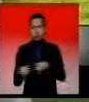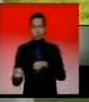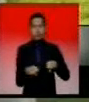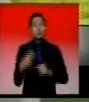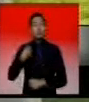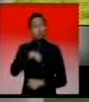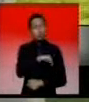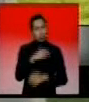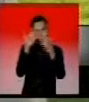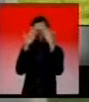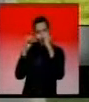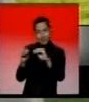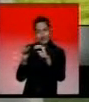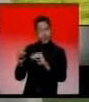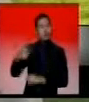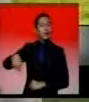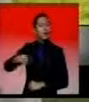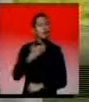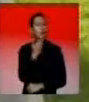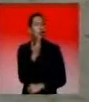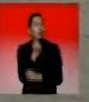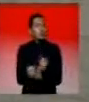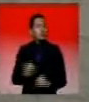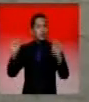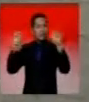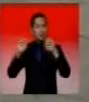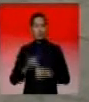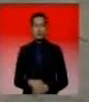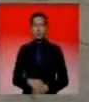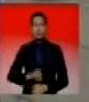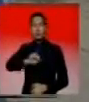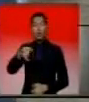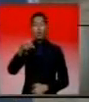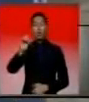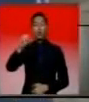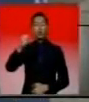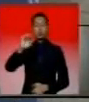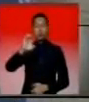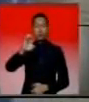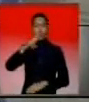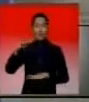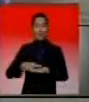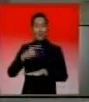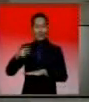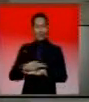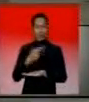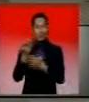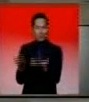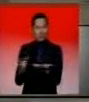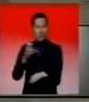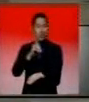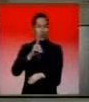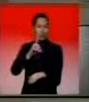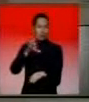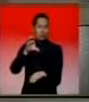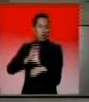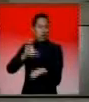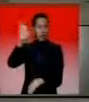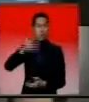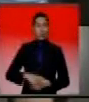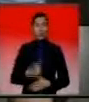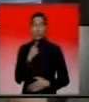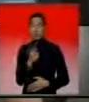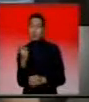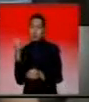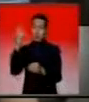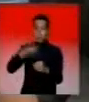pasar, cómo ellos deben de salvarse. José Pico, rector de la institución educativa, menciona que la asistencia a estas actividades no